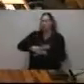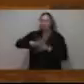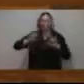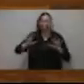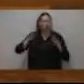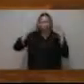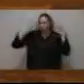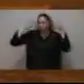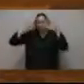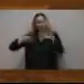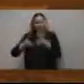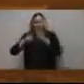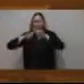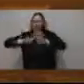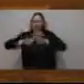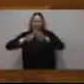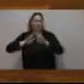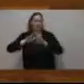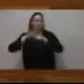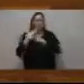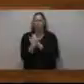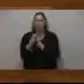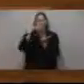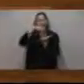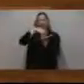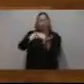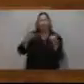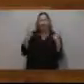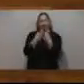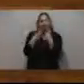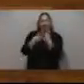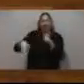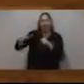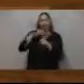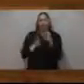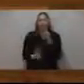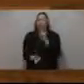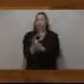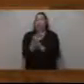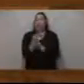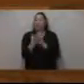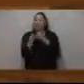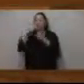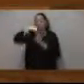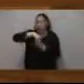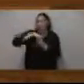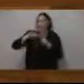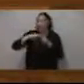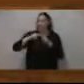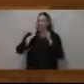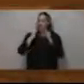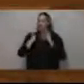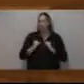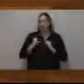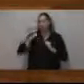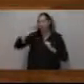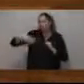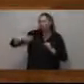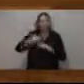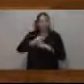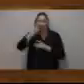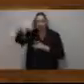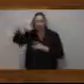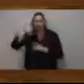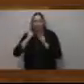concreta. Analizar la situación de la reglasificadora del museo en el marco de la política energética. Señorías, de todos es sabido que la